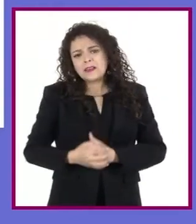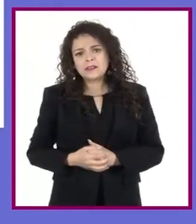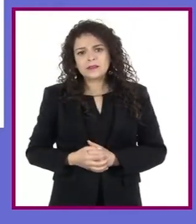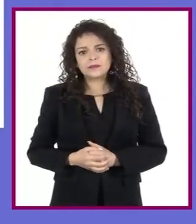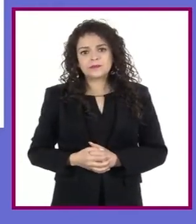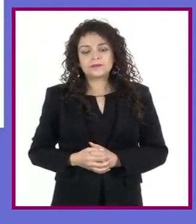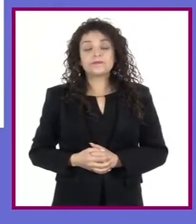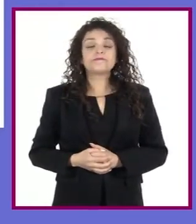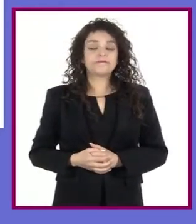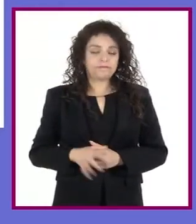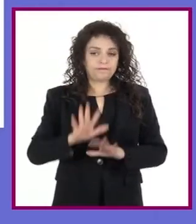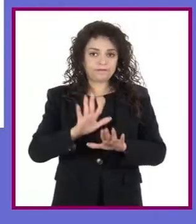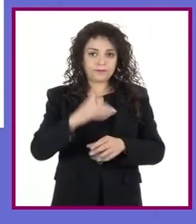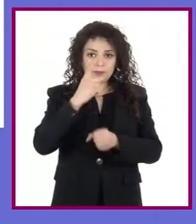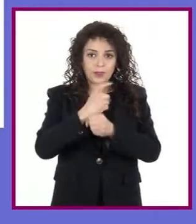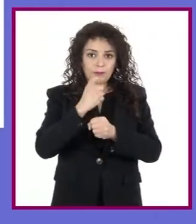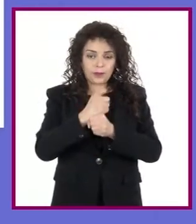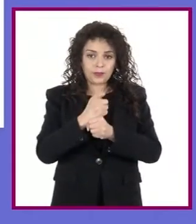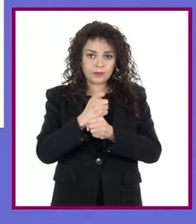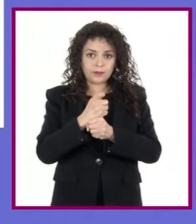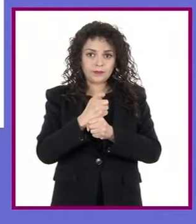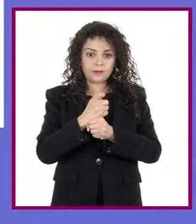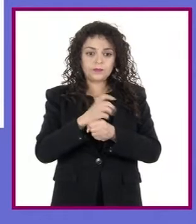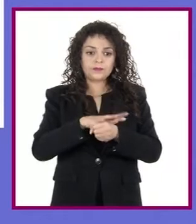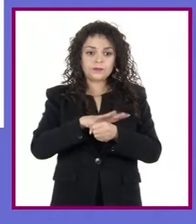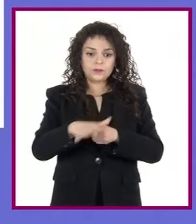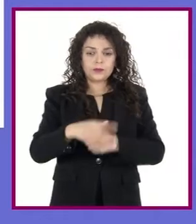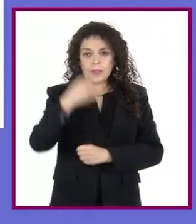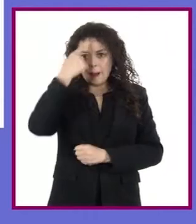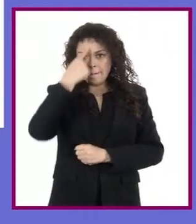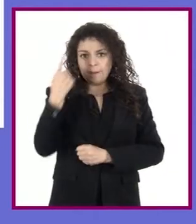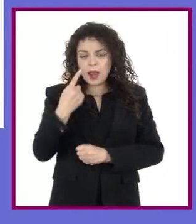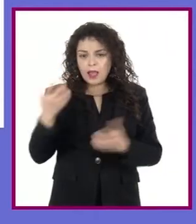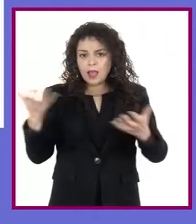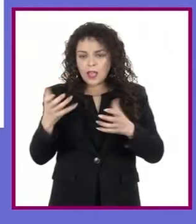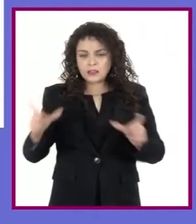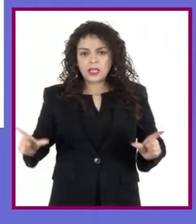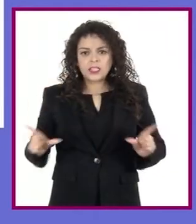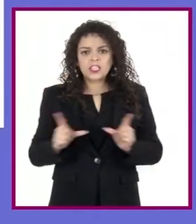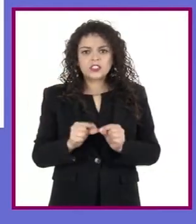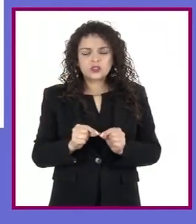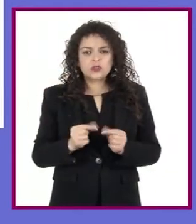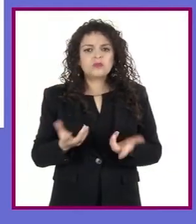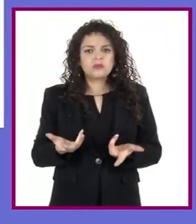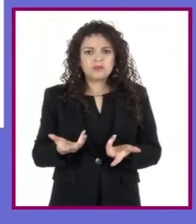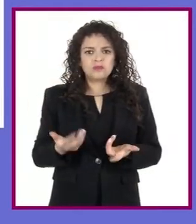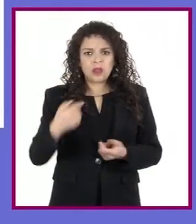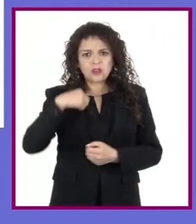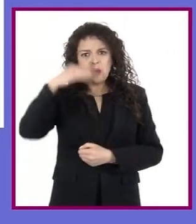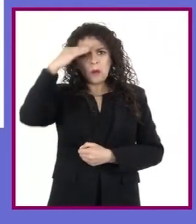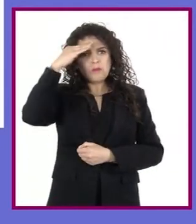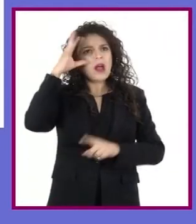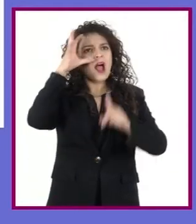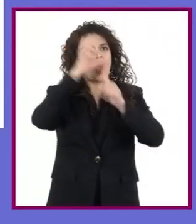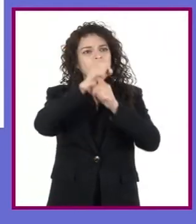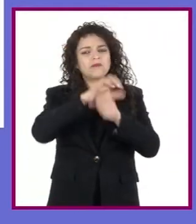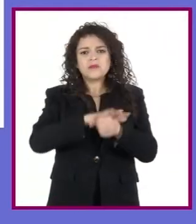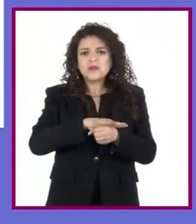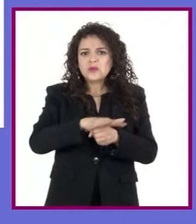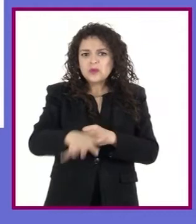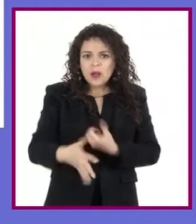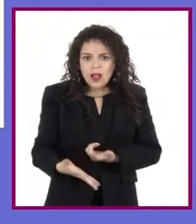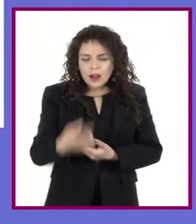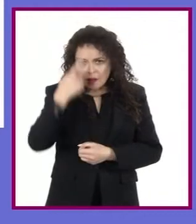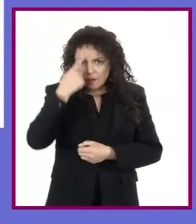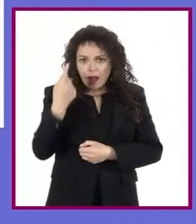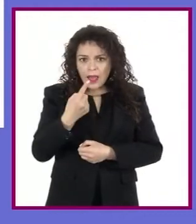Lo primero que tendríamos que considerar es ¿para qué estamos elaborando el resumen? ¿Cuáles son los objetivos de nuestro resumen? Y en